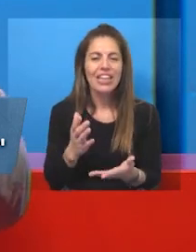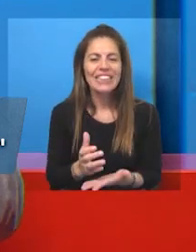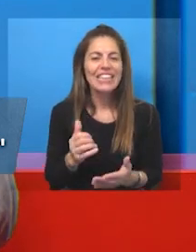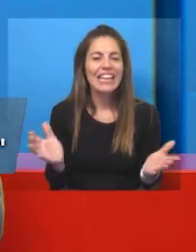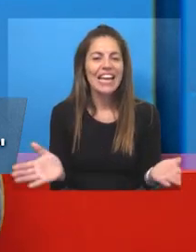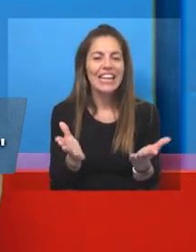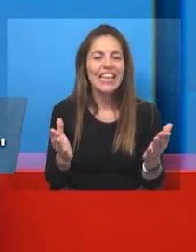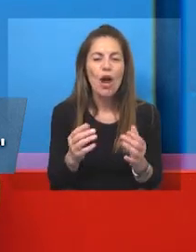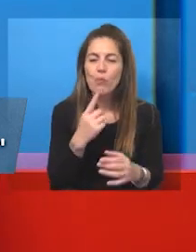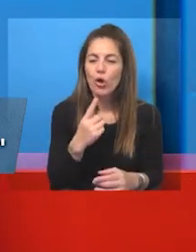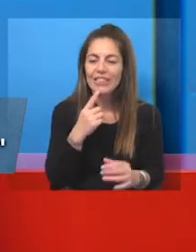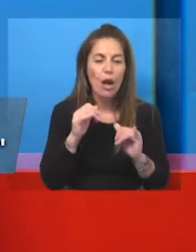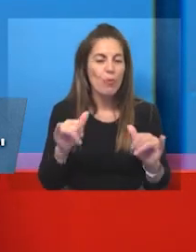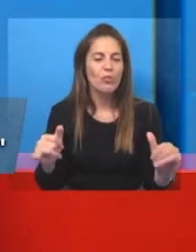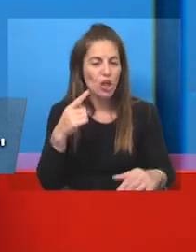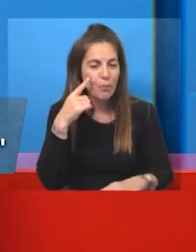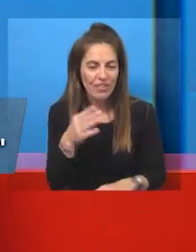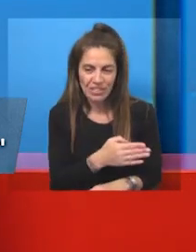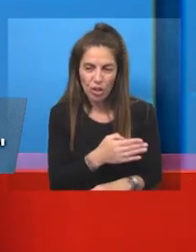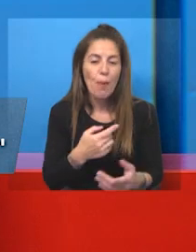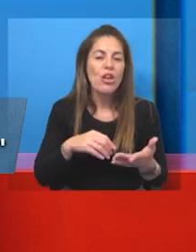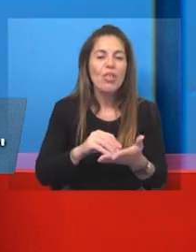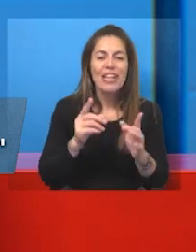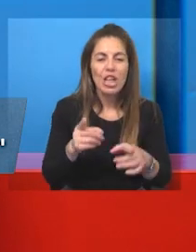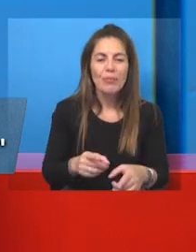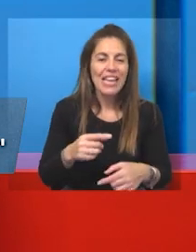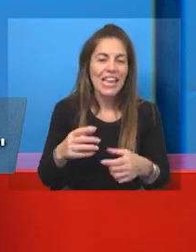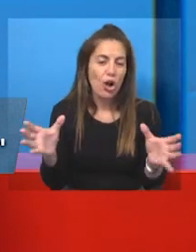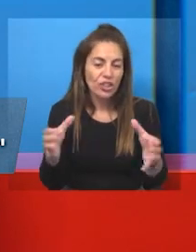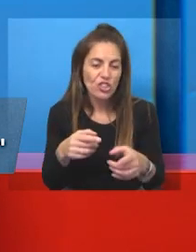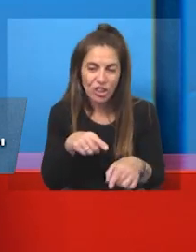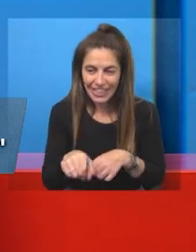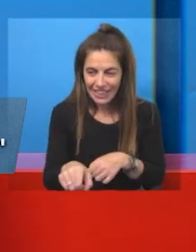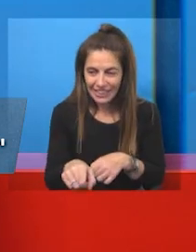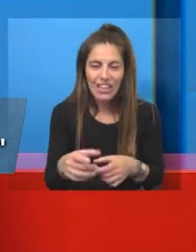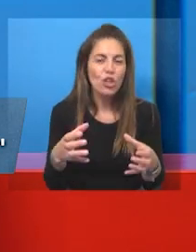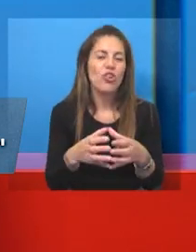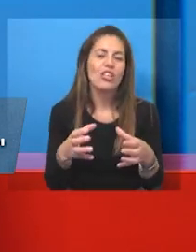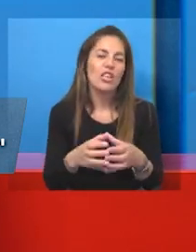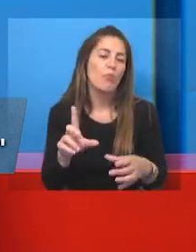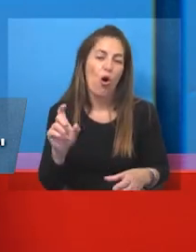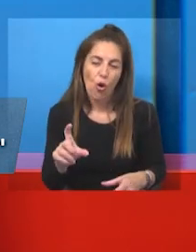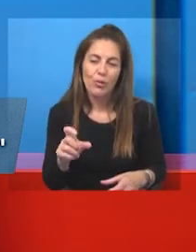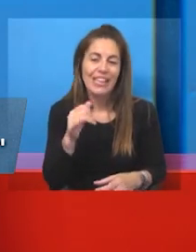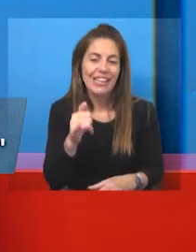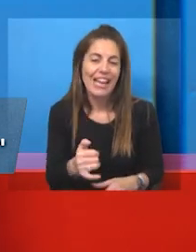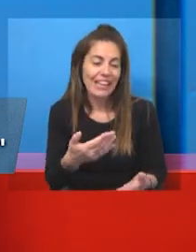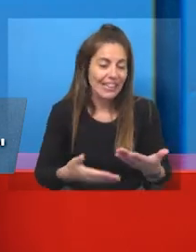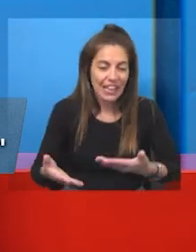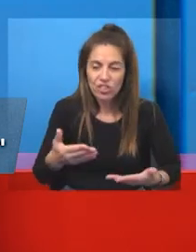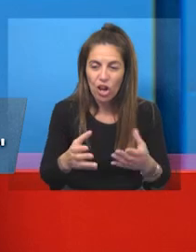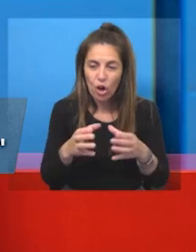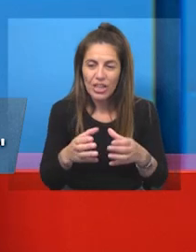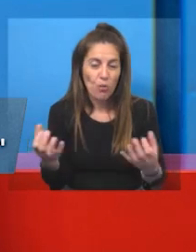generar políticas de promoción y prevención Pero además son la contención directa Y estos equipos obviamente este tendrán que interaccionar con